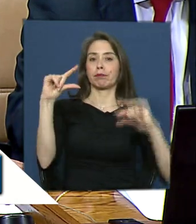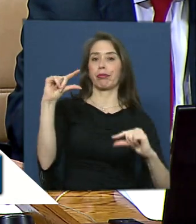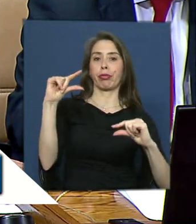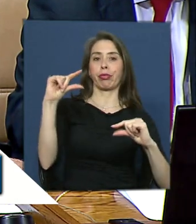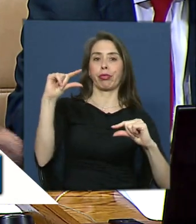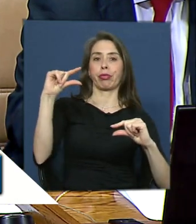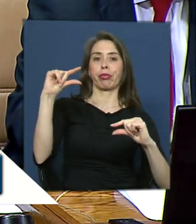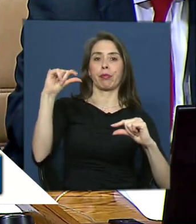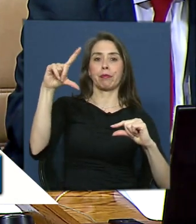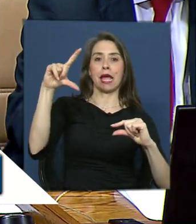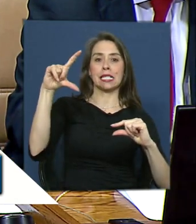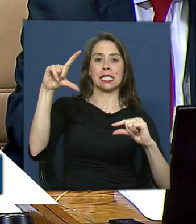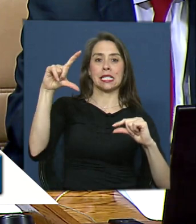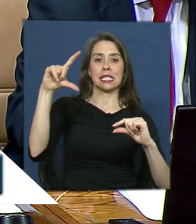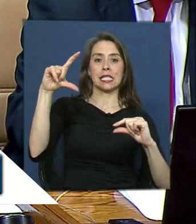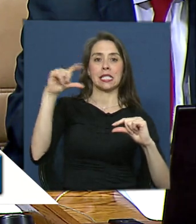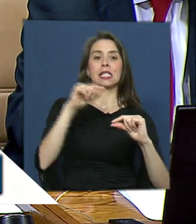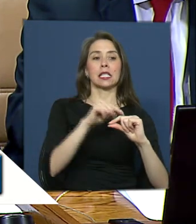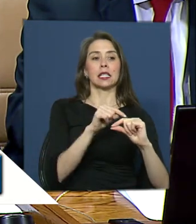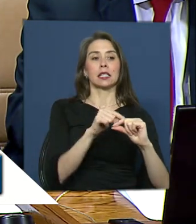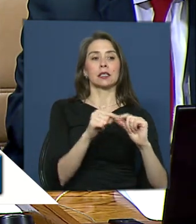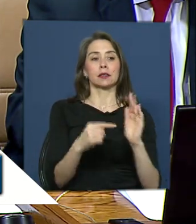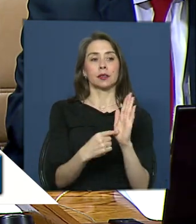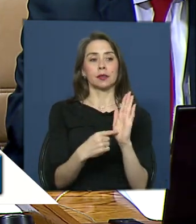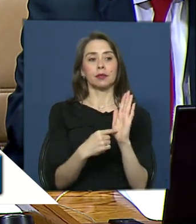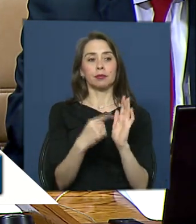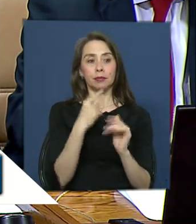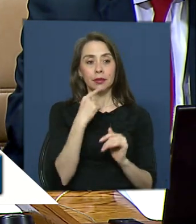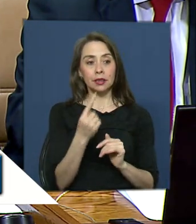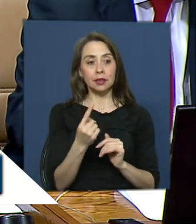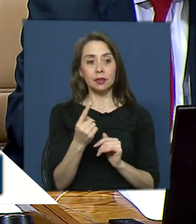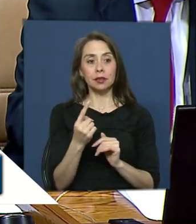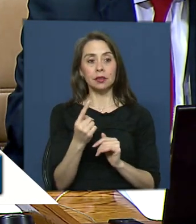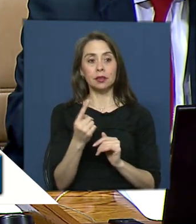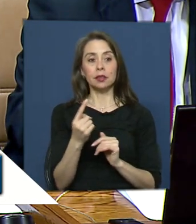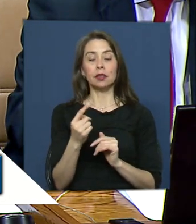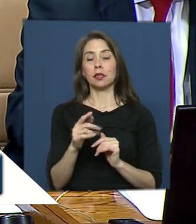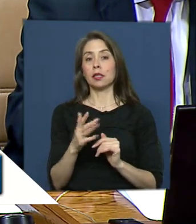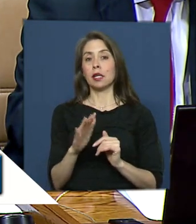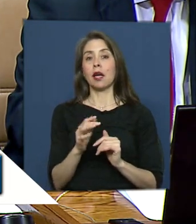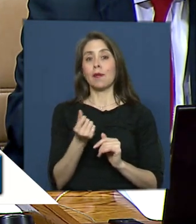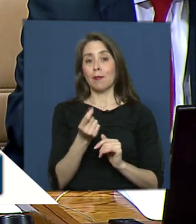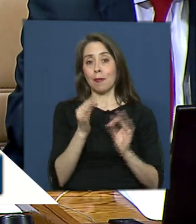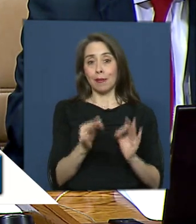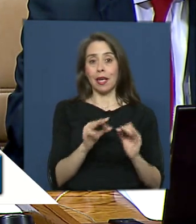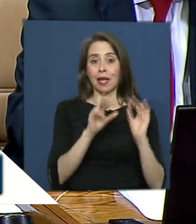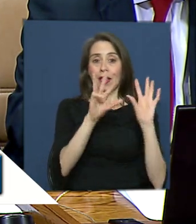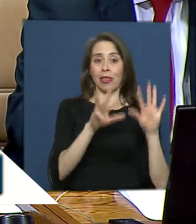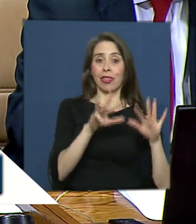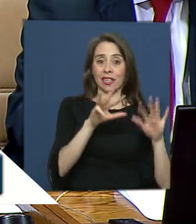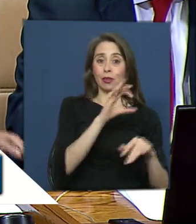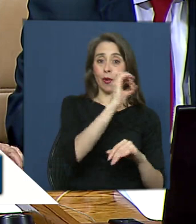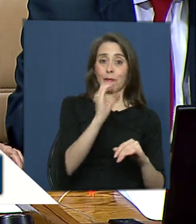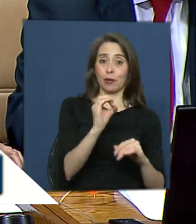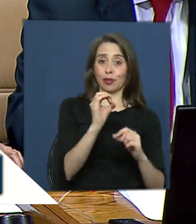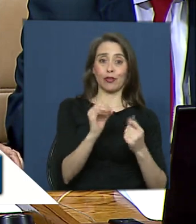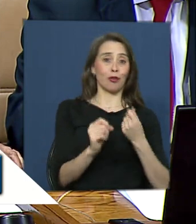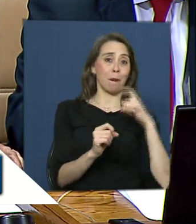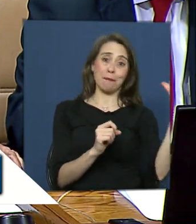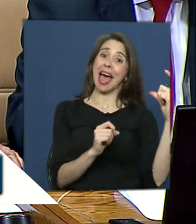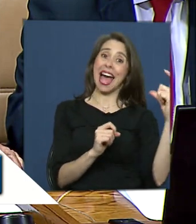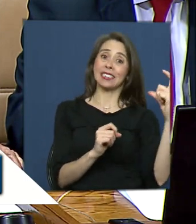subavaluado, y ahí se menciona, ¿no es cierto?, que puede ir desde un 19 hasta un 200%